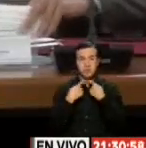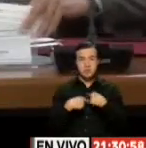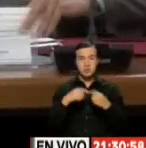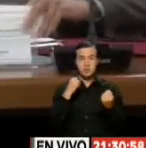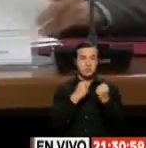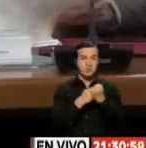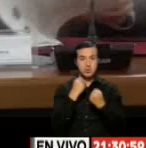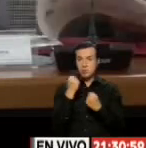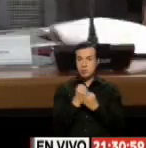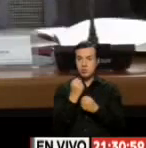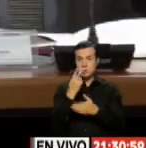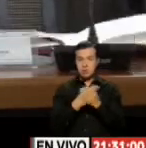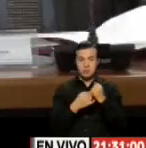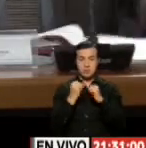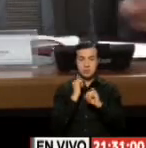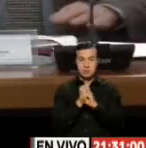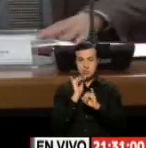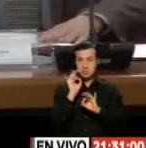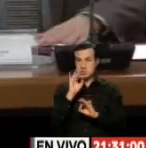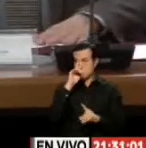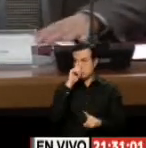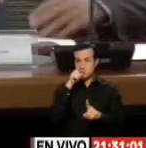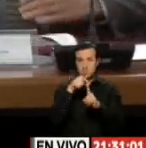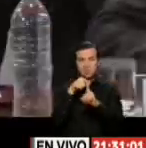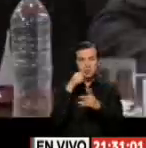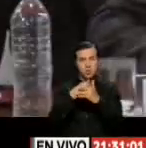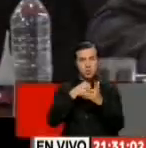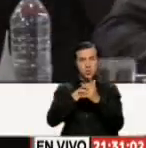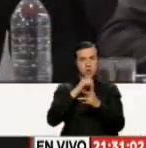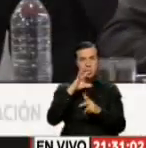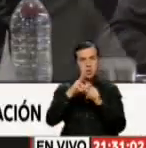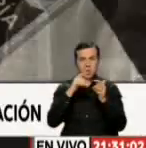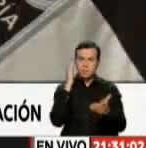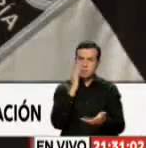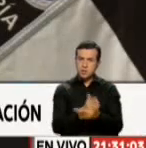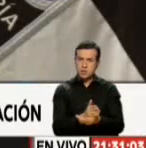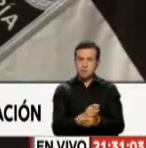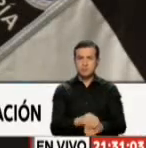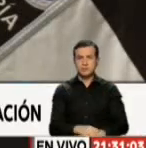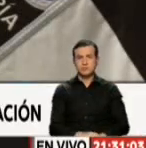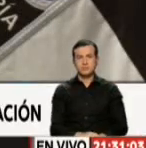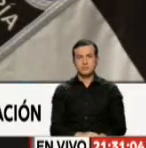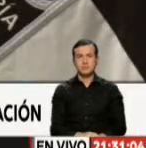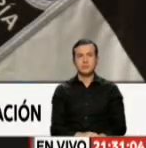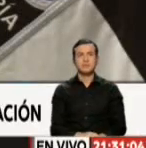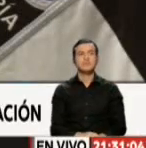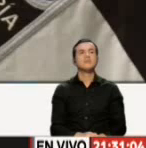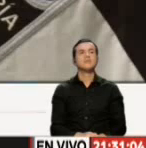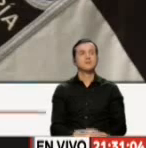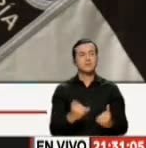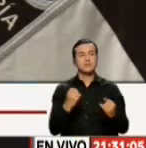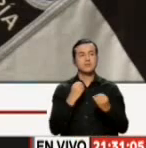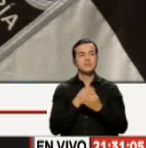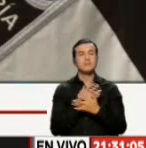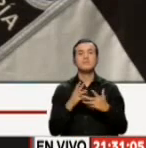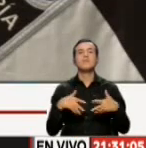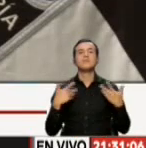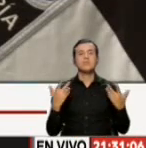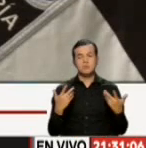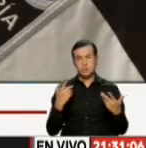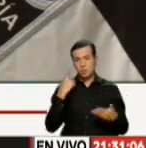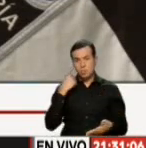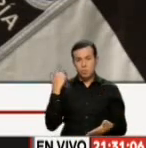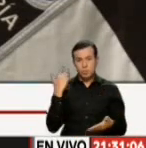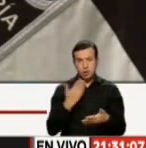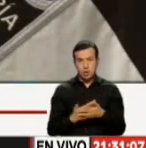facilitar el trabajo de ambas instituciones en la lucha contra la corrupción. Lo que estamos haciendo hoy es una muestra